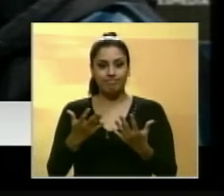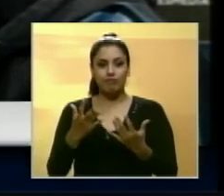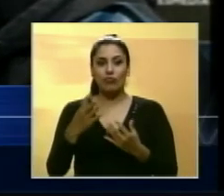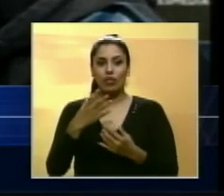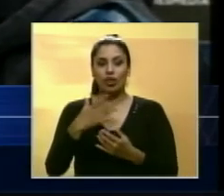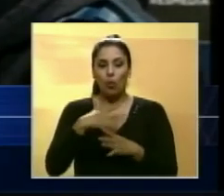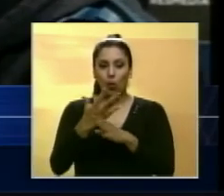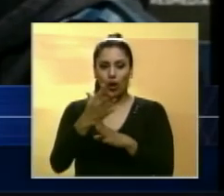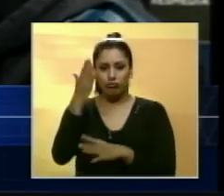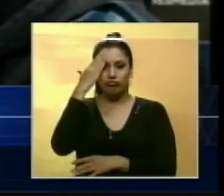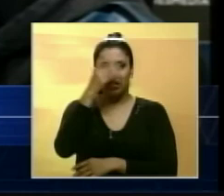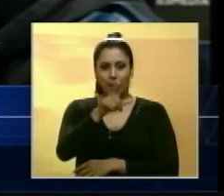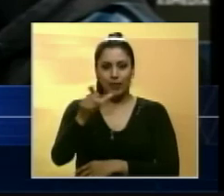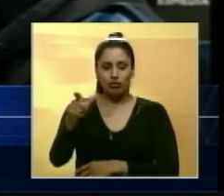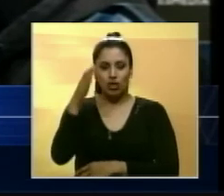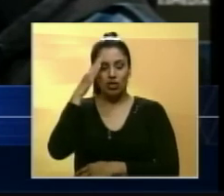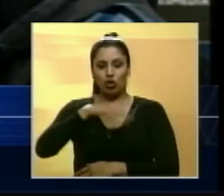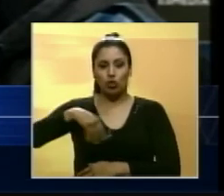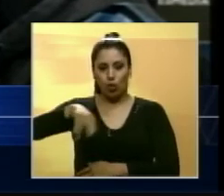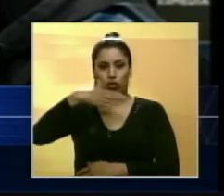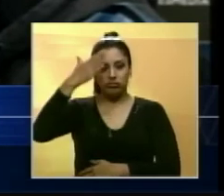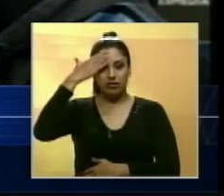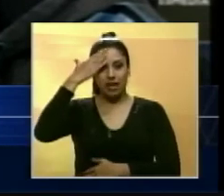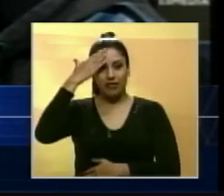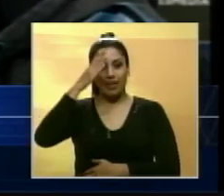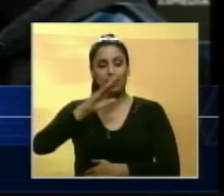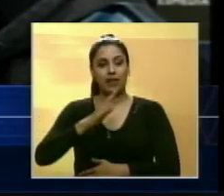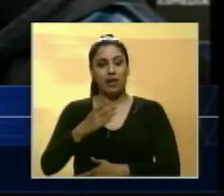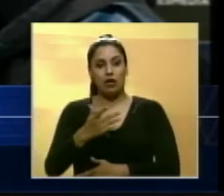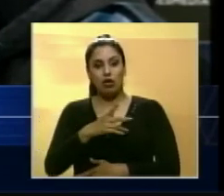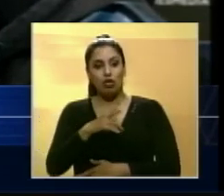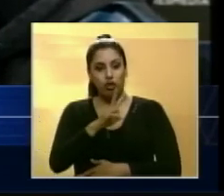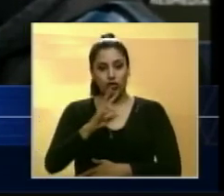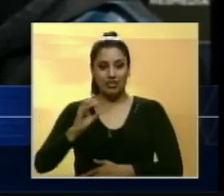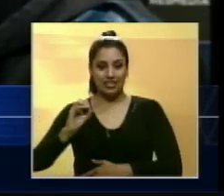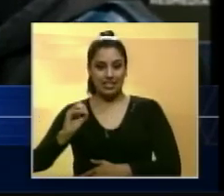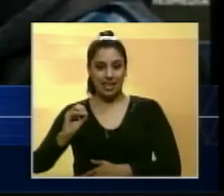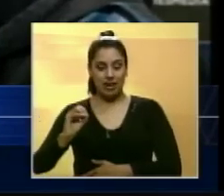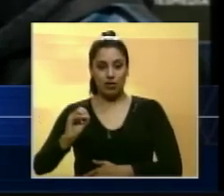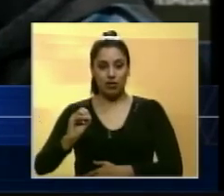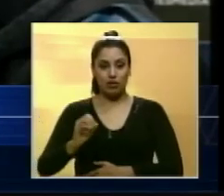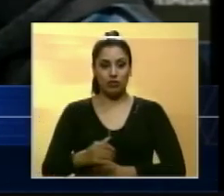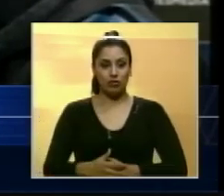Los jugadores lo saben, sabemos todos. Estamos 2-0,